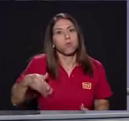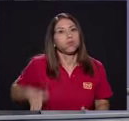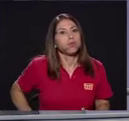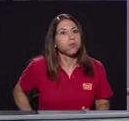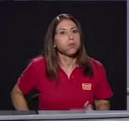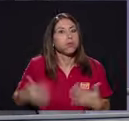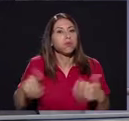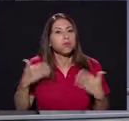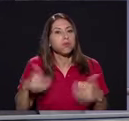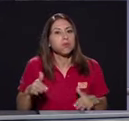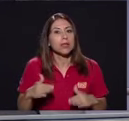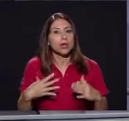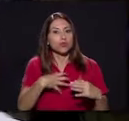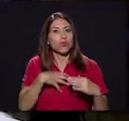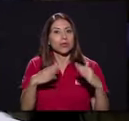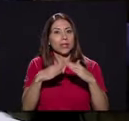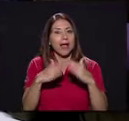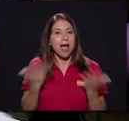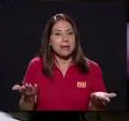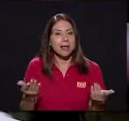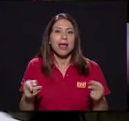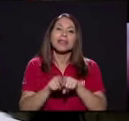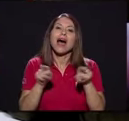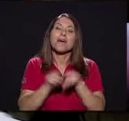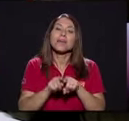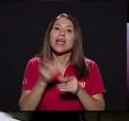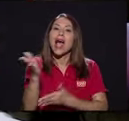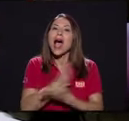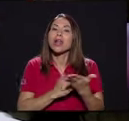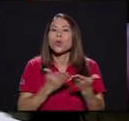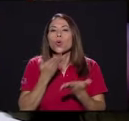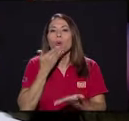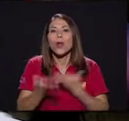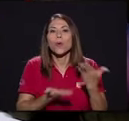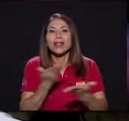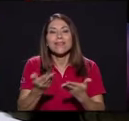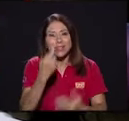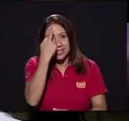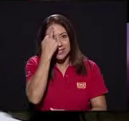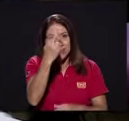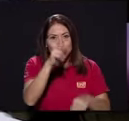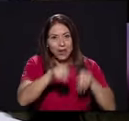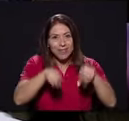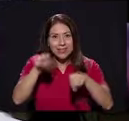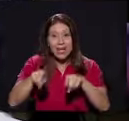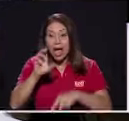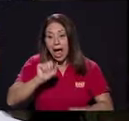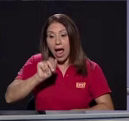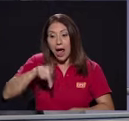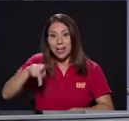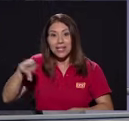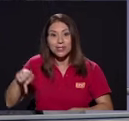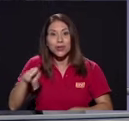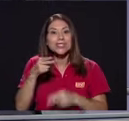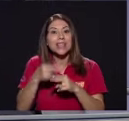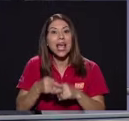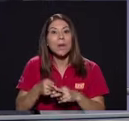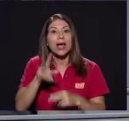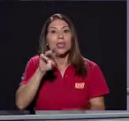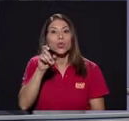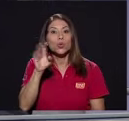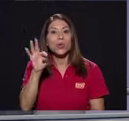casa y de los costarricenses. También una aplicación colaborativa es el respeto, por ejemplo, a la diversidad. Hay una aplicación que se llama Tweet, que es un pajarito